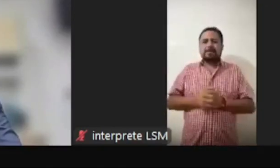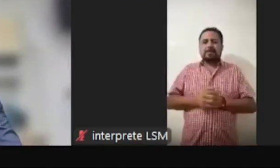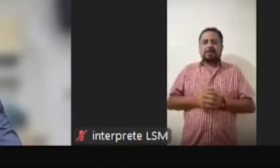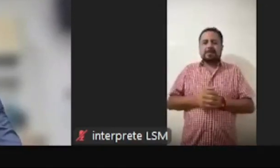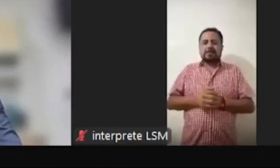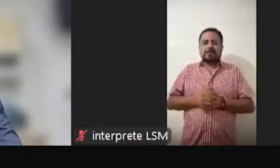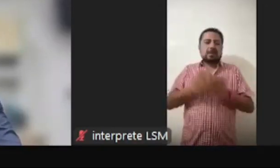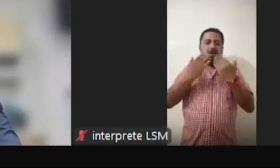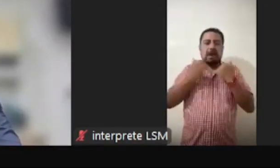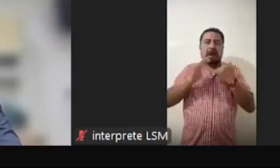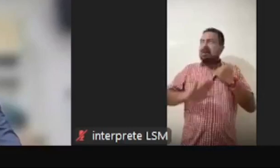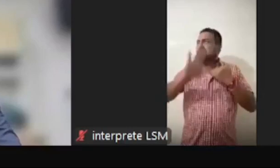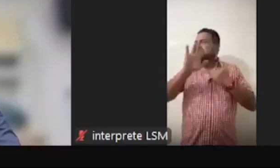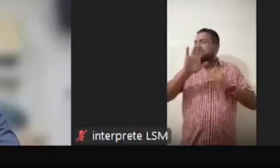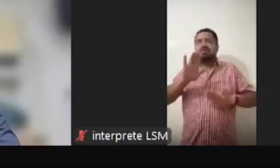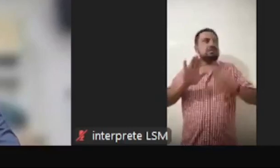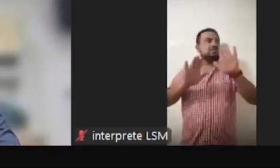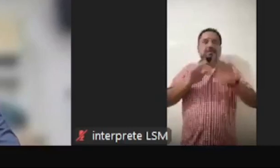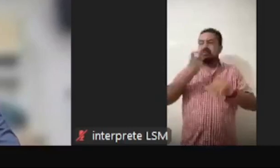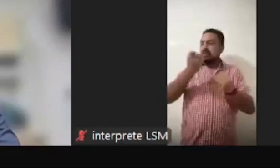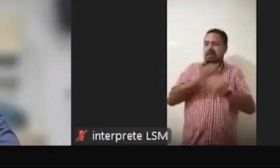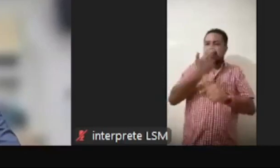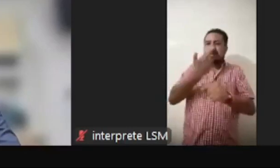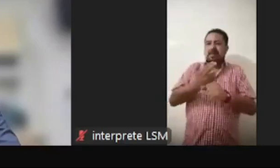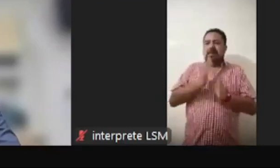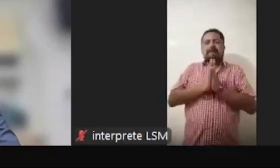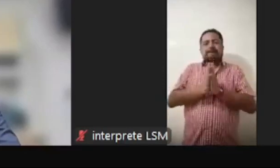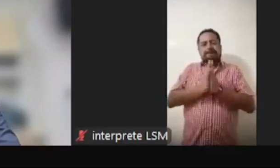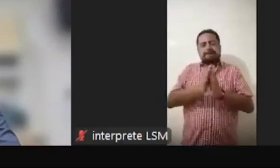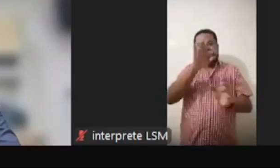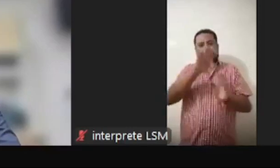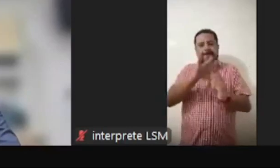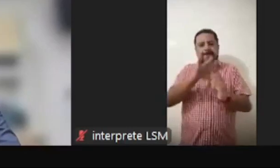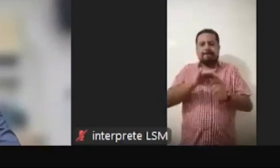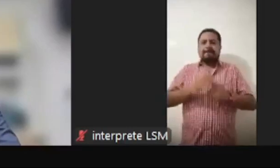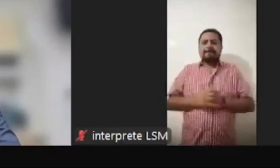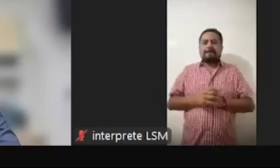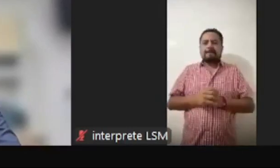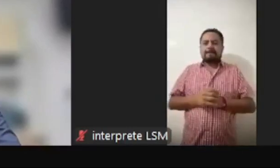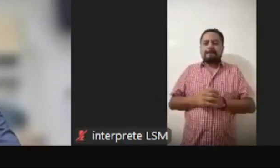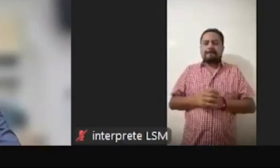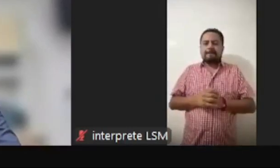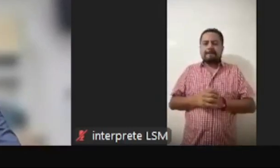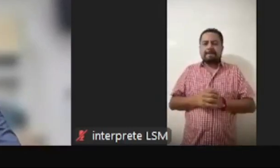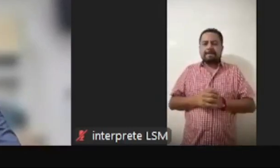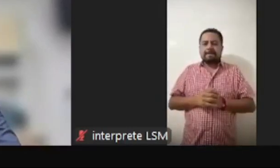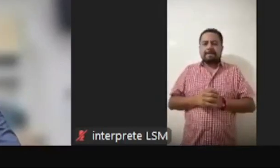No habiendo comentarios al respecto, secretario, tome la votación, por favor.